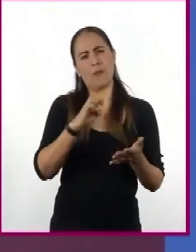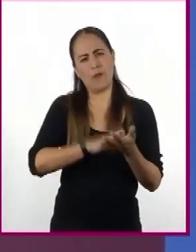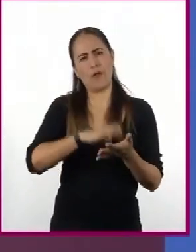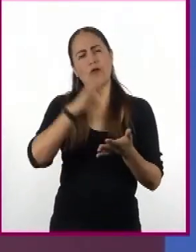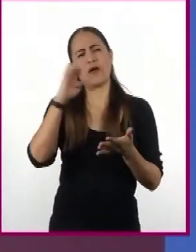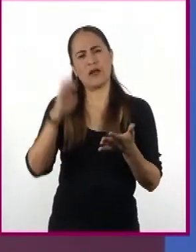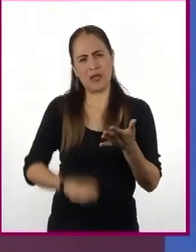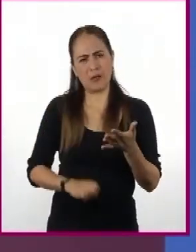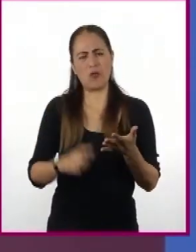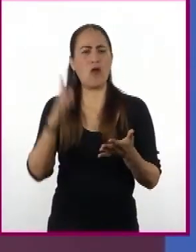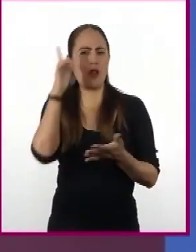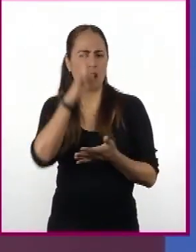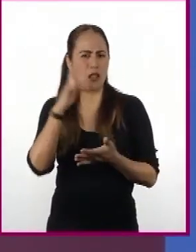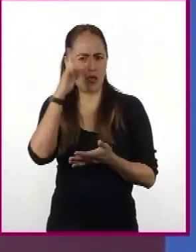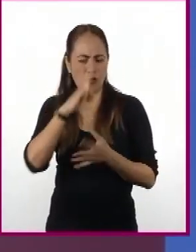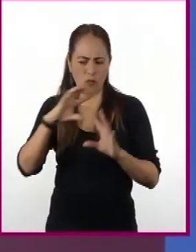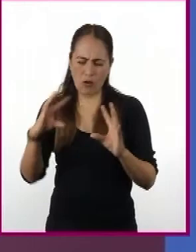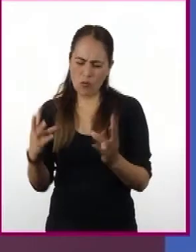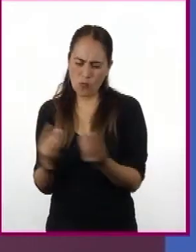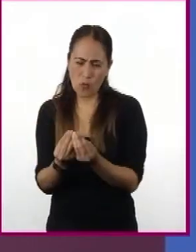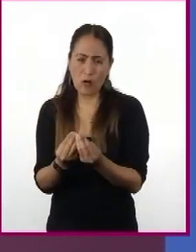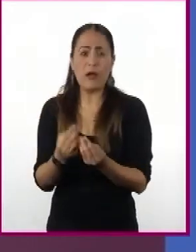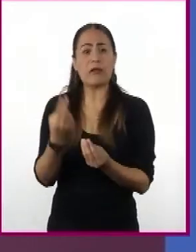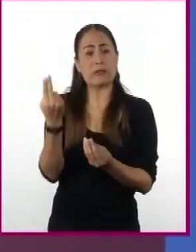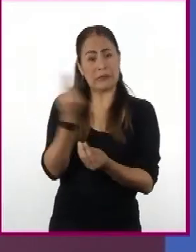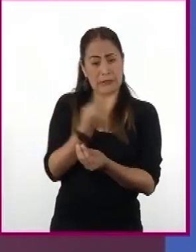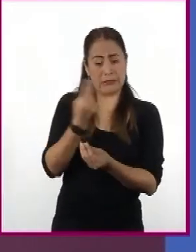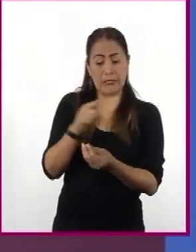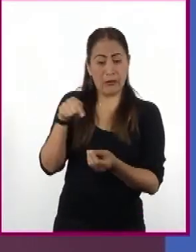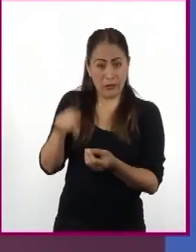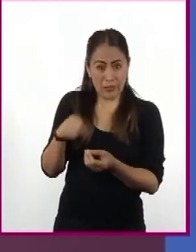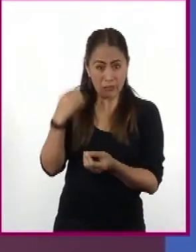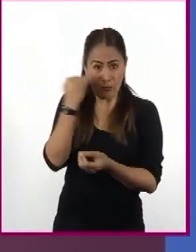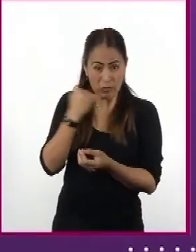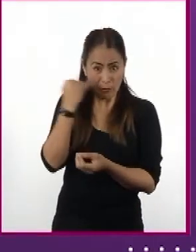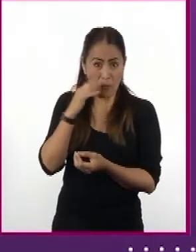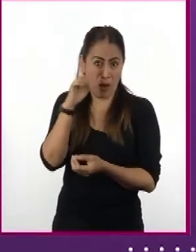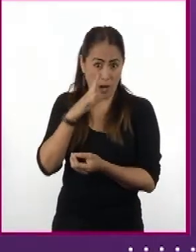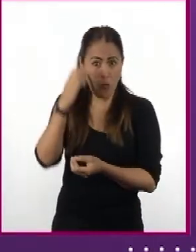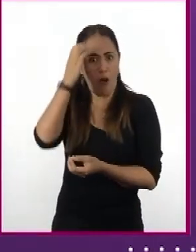una determinada lengua, hay que conocer esa lengua para poder antologar.